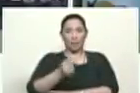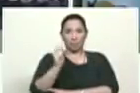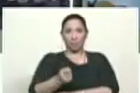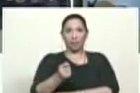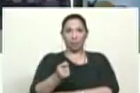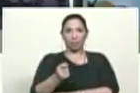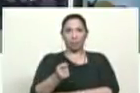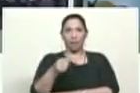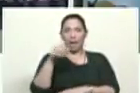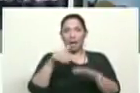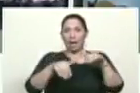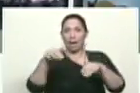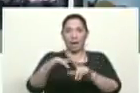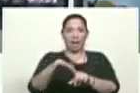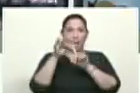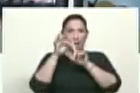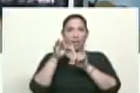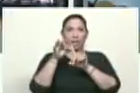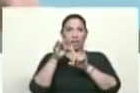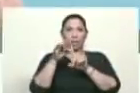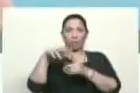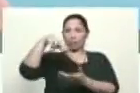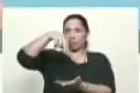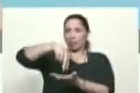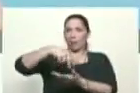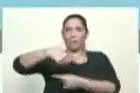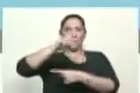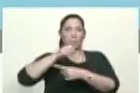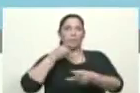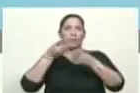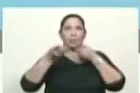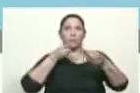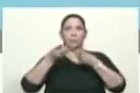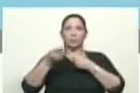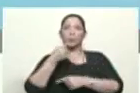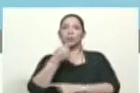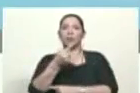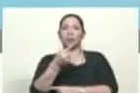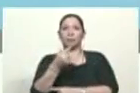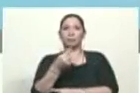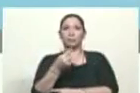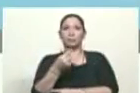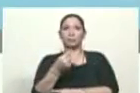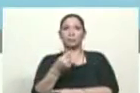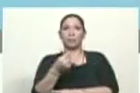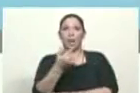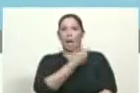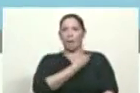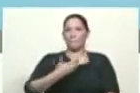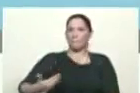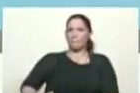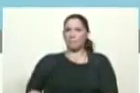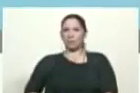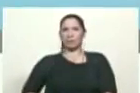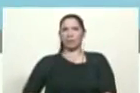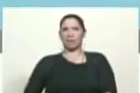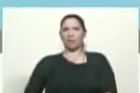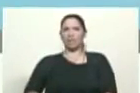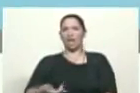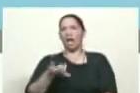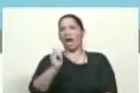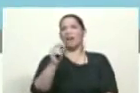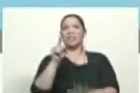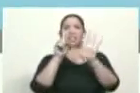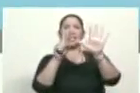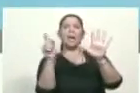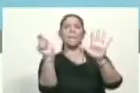reconocido, se levante en su primer discurso y diga: Al presidente le quedan 6 meses en el